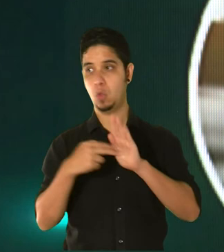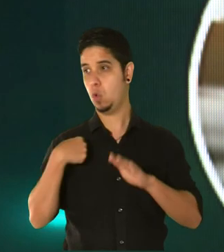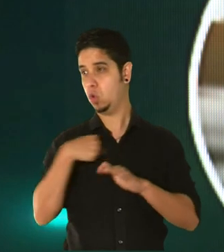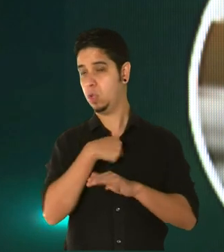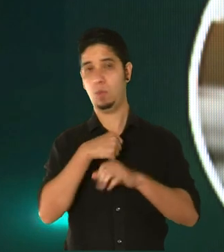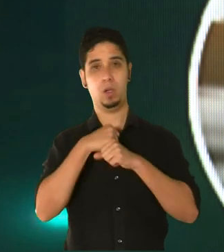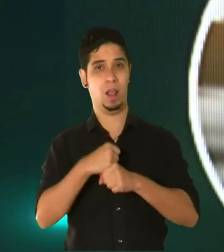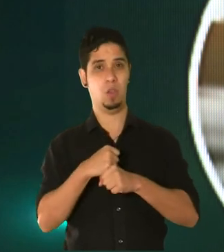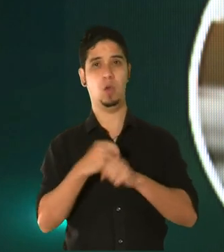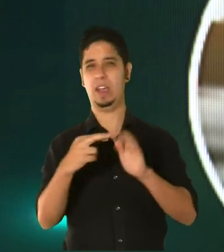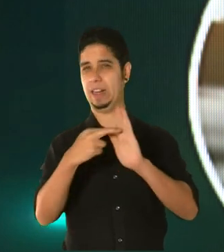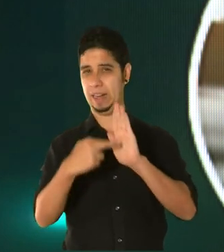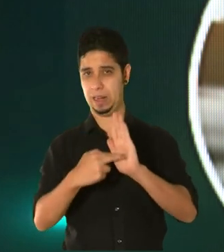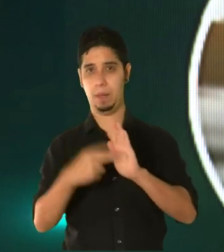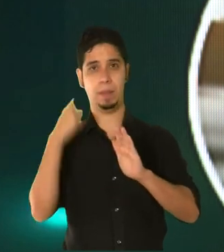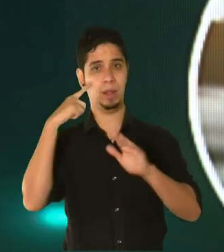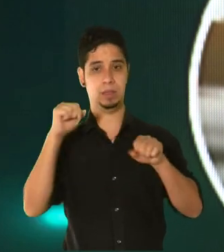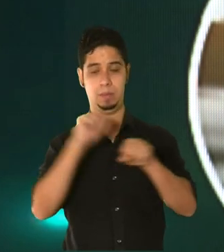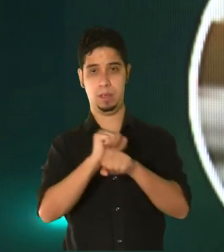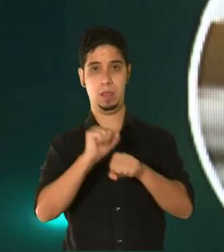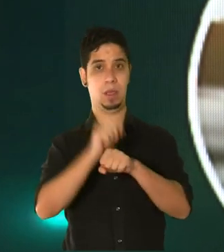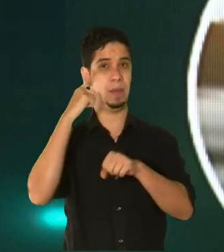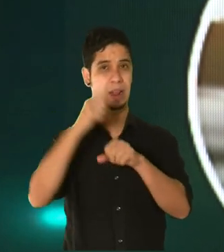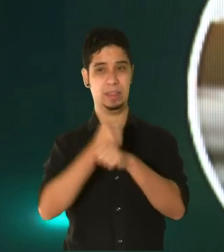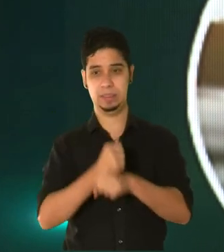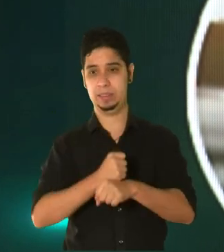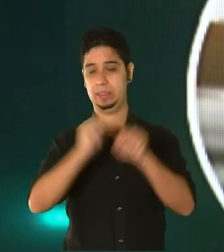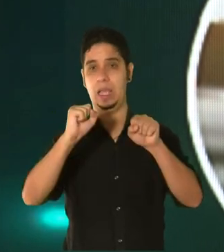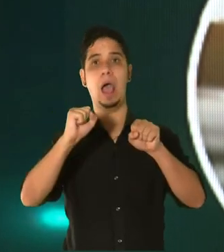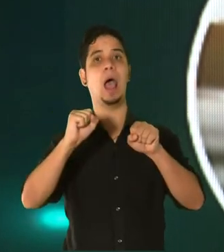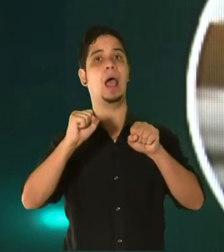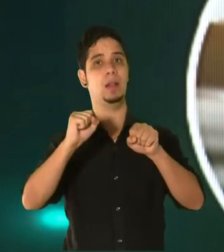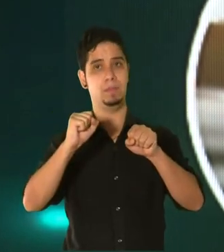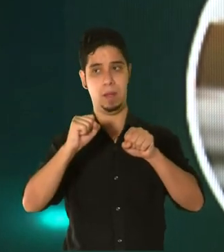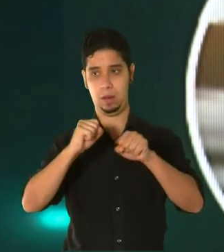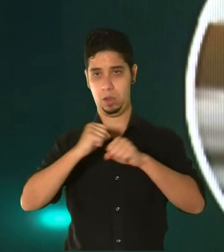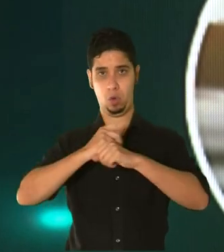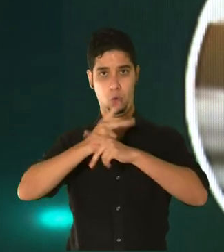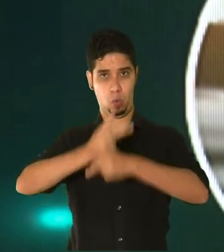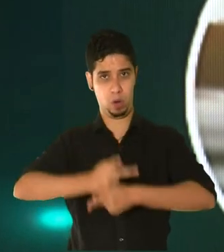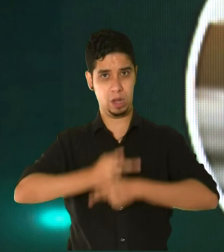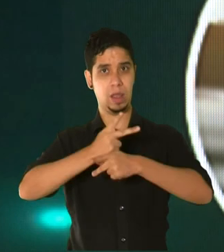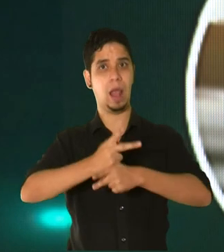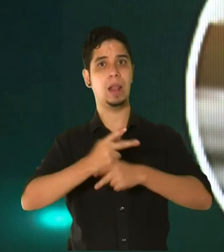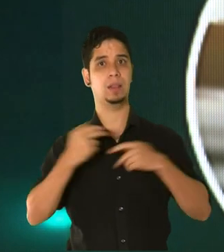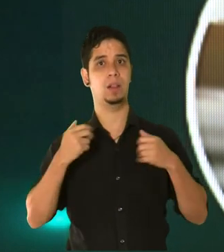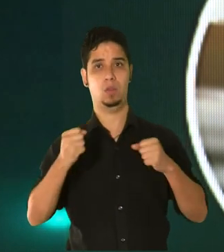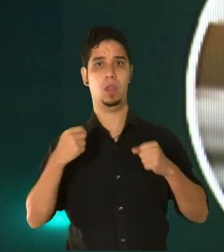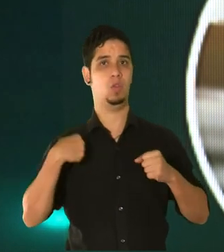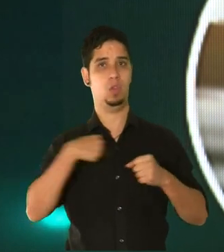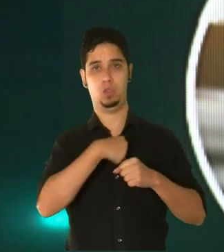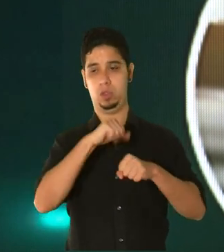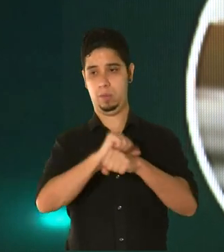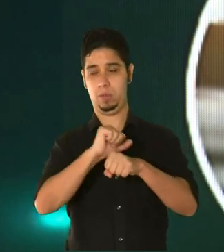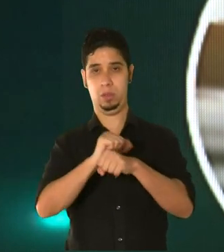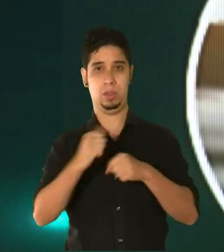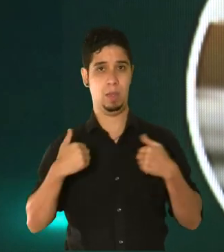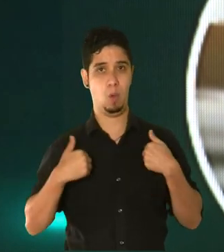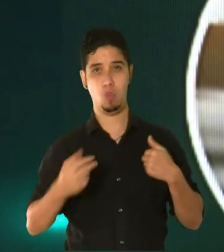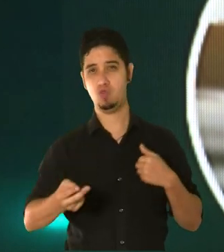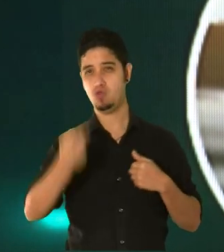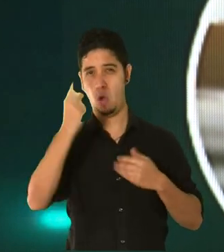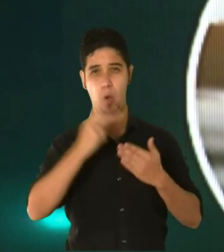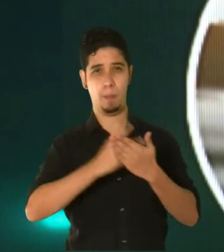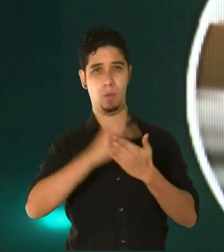operación dedicados a salvaguardar la seguridad de nuestros huéspedes y empleados tenemos dos programas en el hotel uno